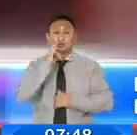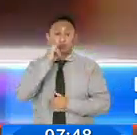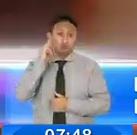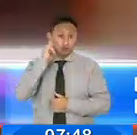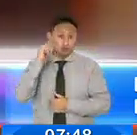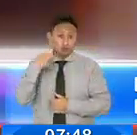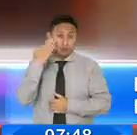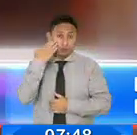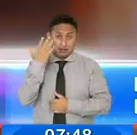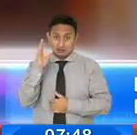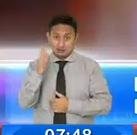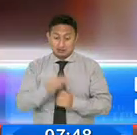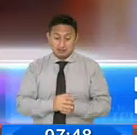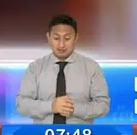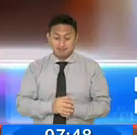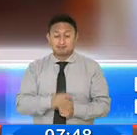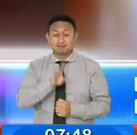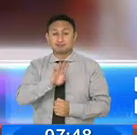y se reportaron